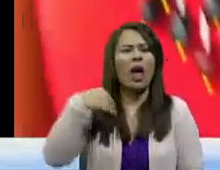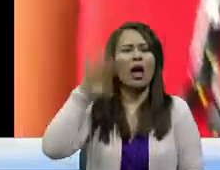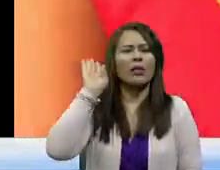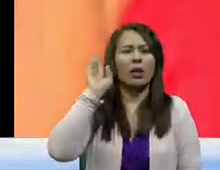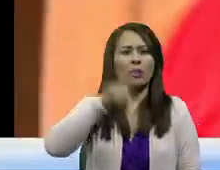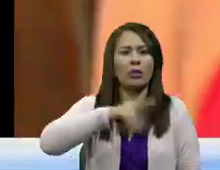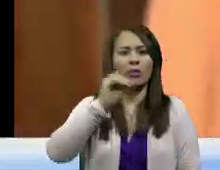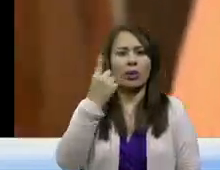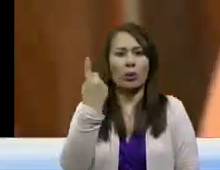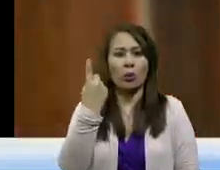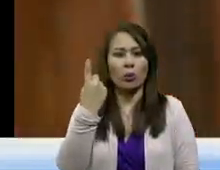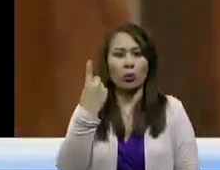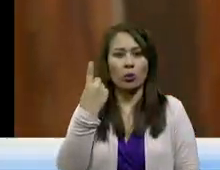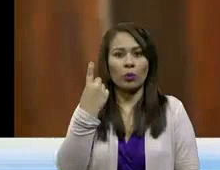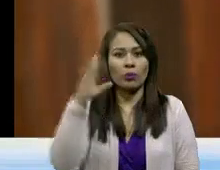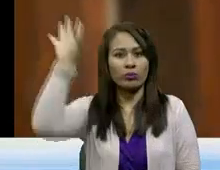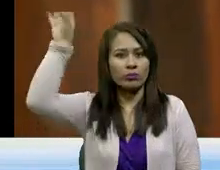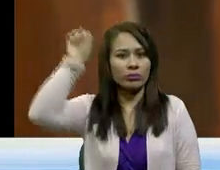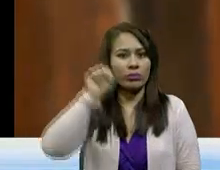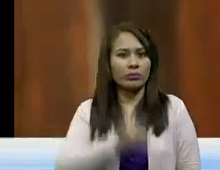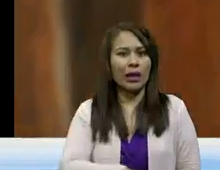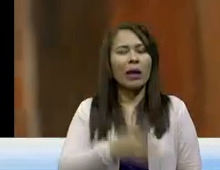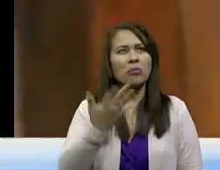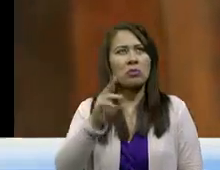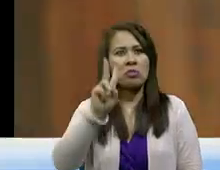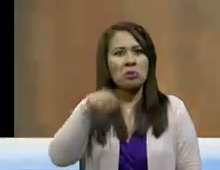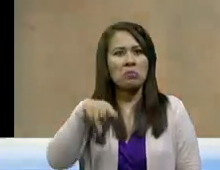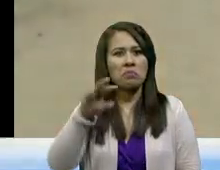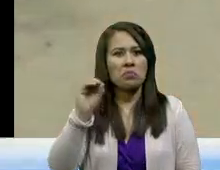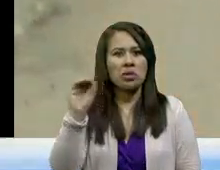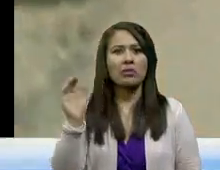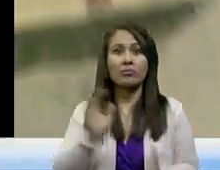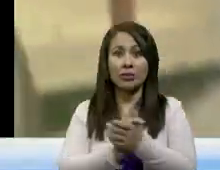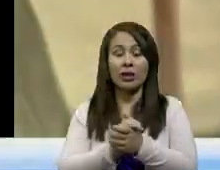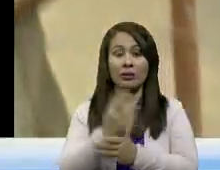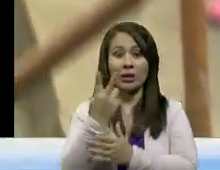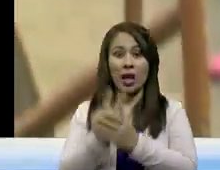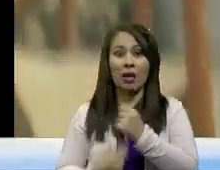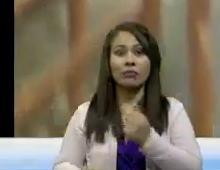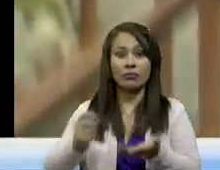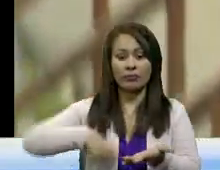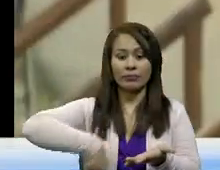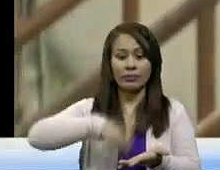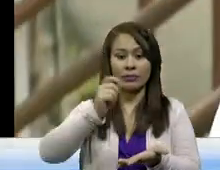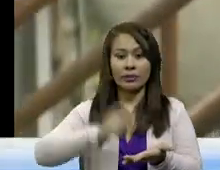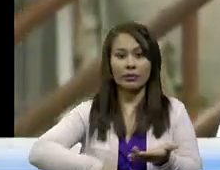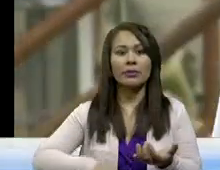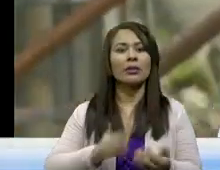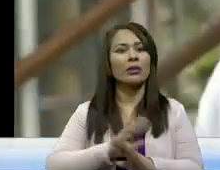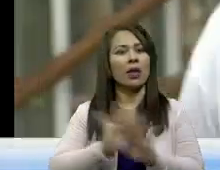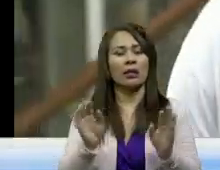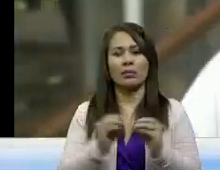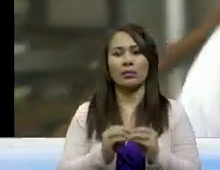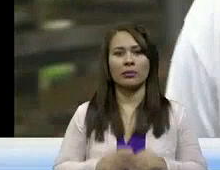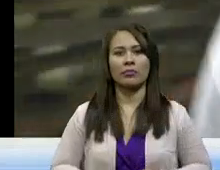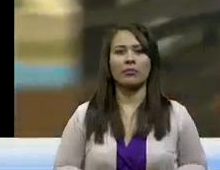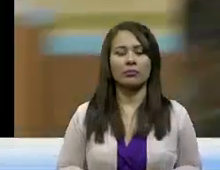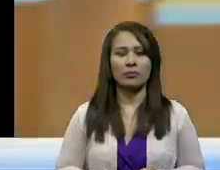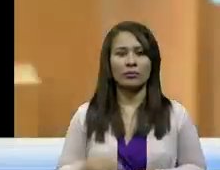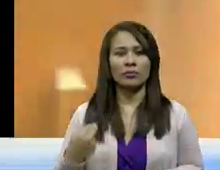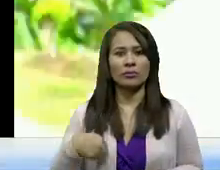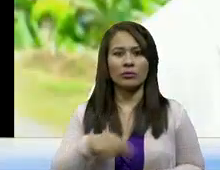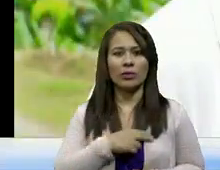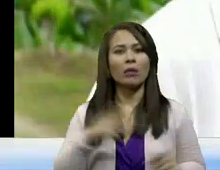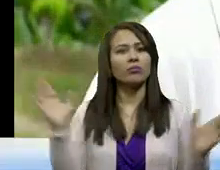2001. En el 2000, perdón, me lo traje por acá. ¿Se casaron por lo civil? Nos casamos por civil nada más. Okay. Sí, somos